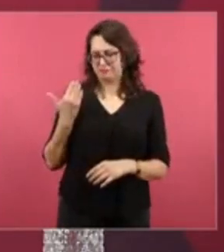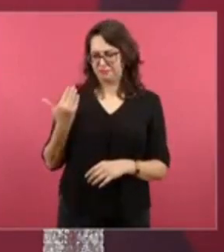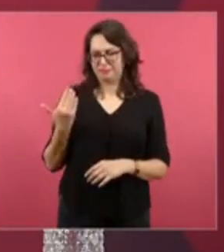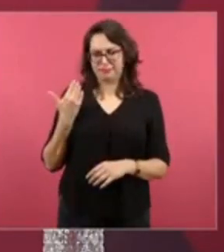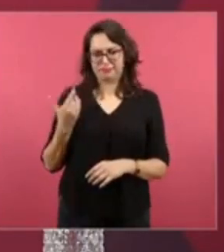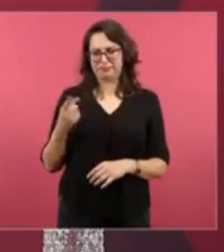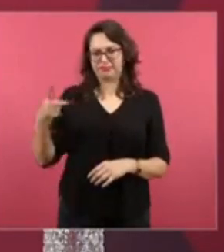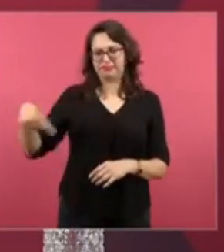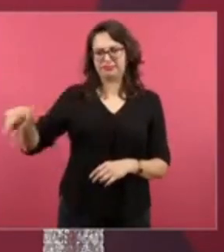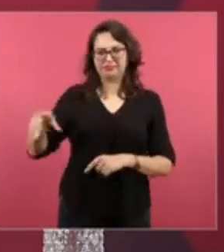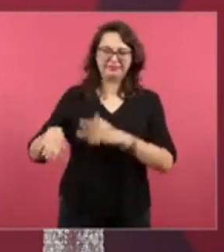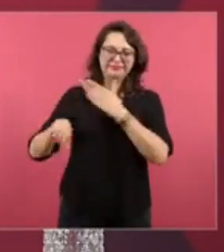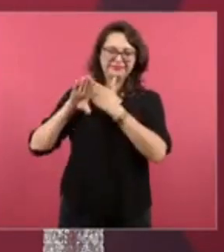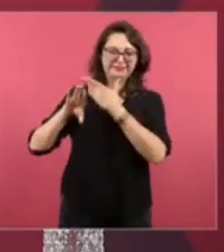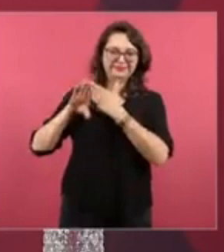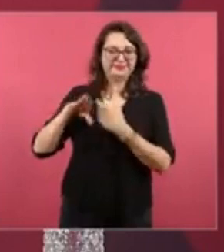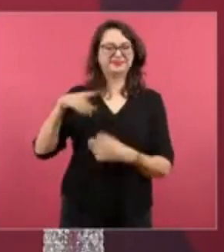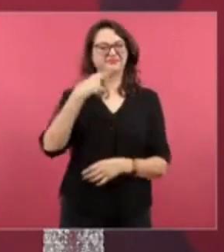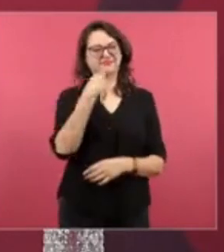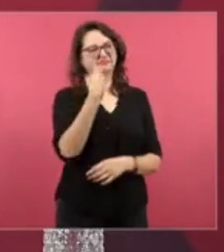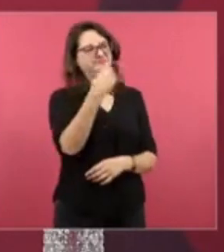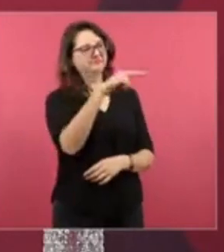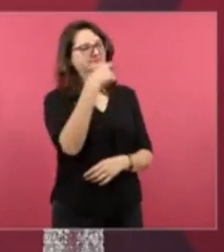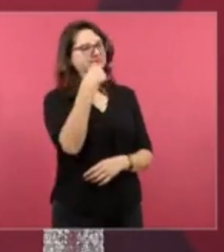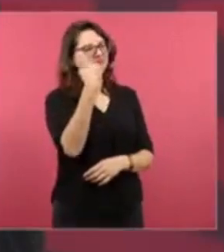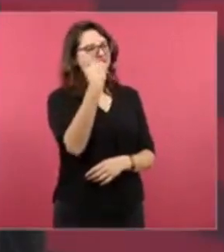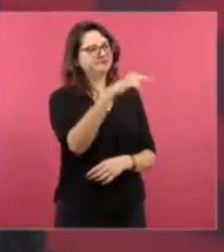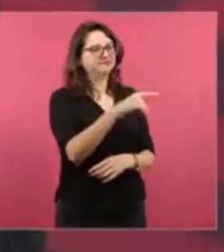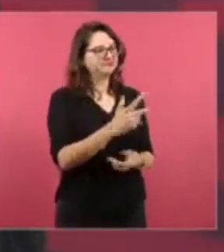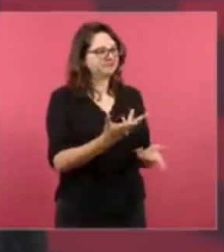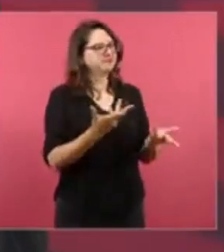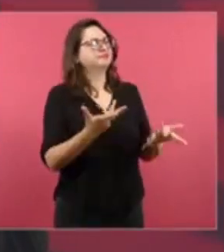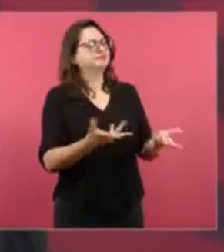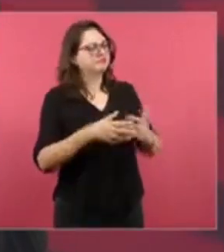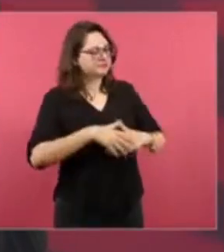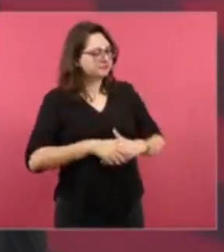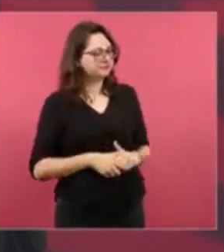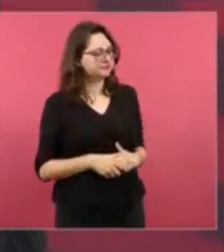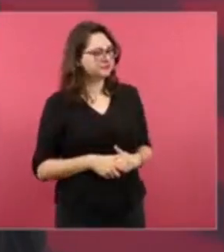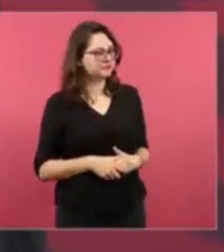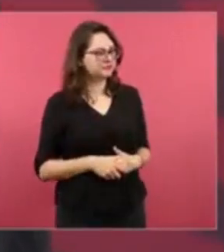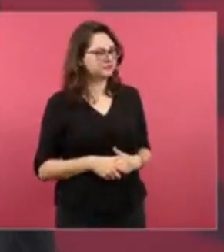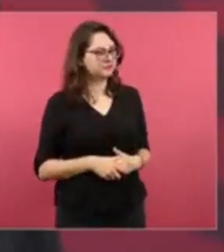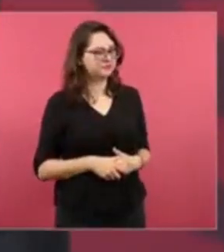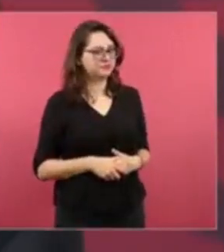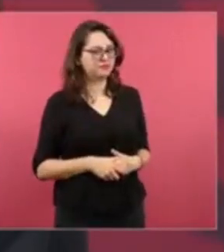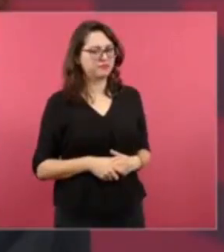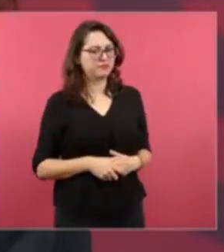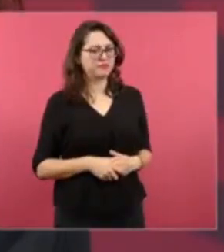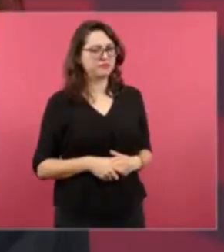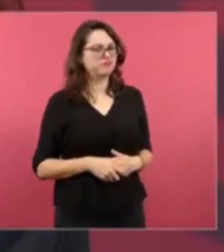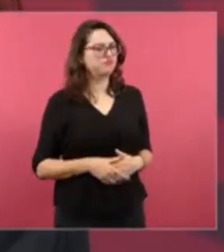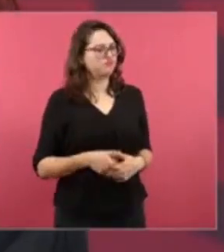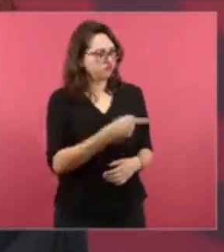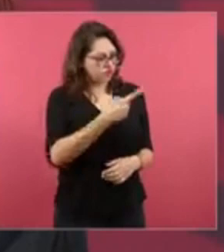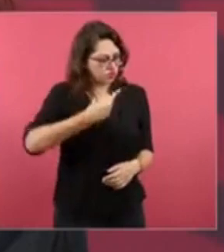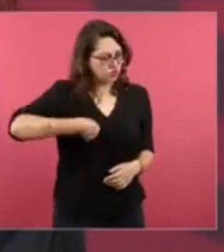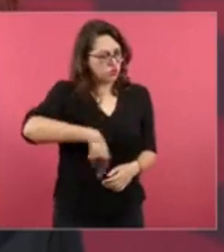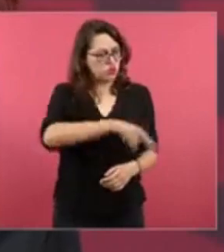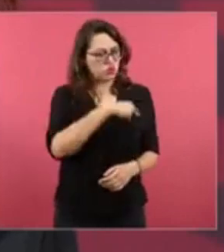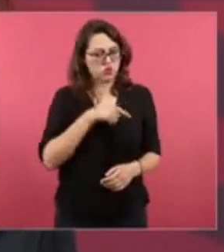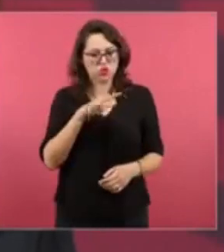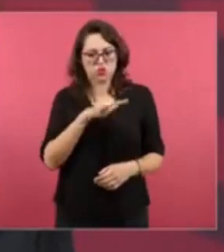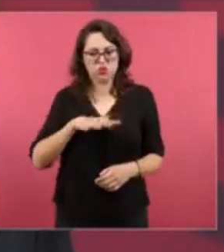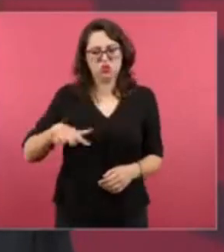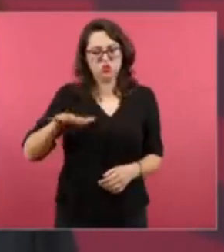me reclamaban y me decían, ¿por qué no nos dan el reconocimiento de